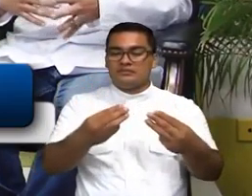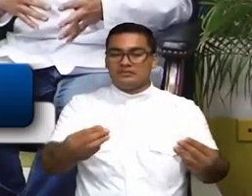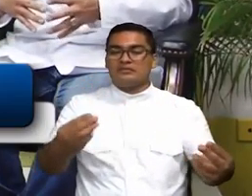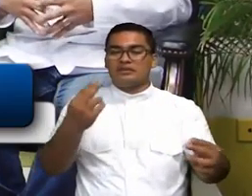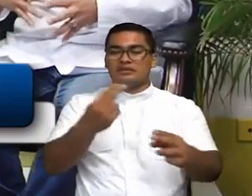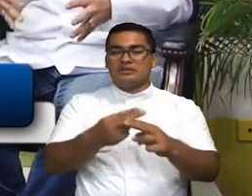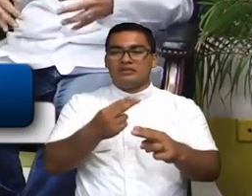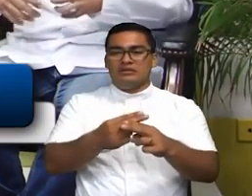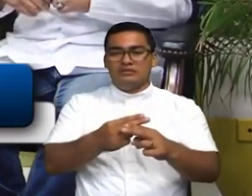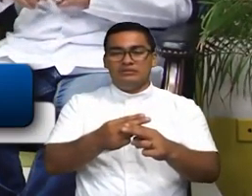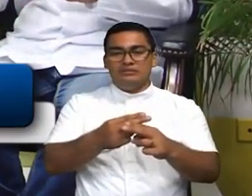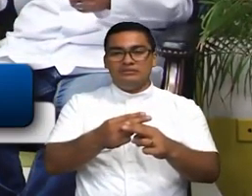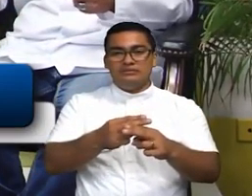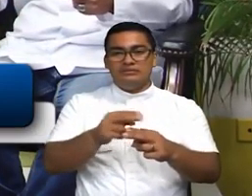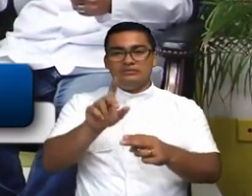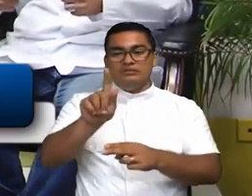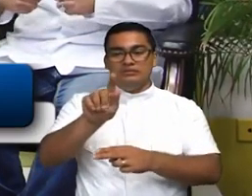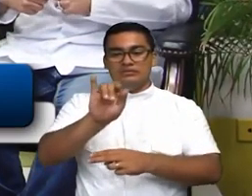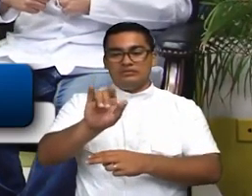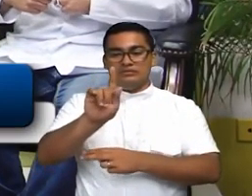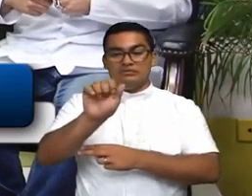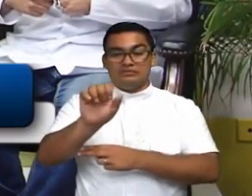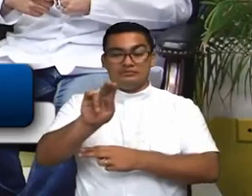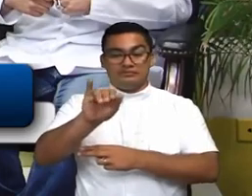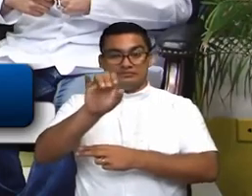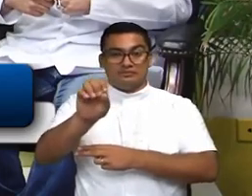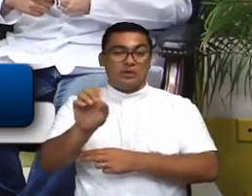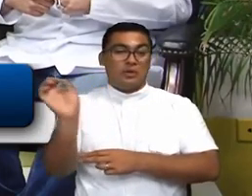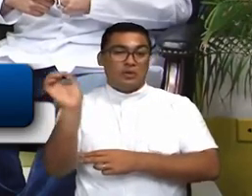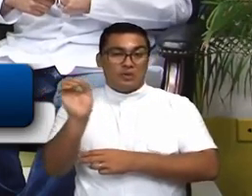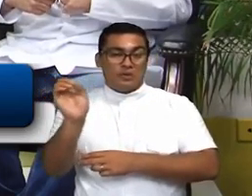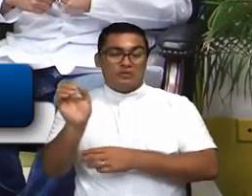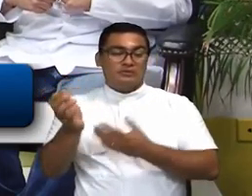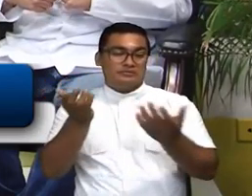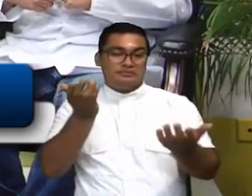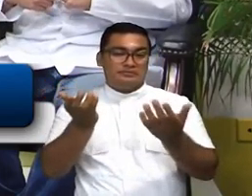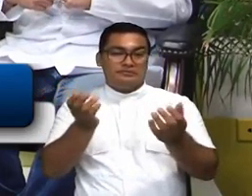utilizamos en los servicios son de titanio o son